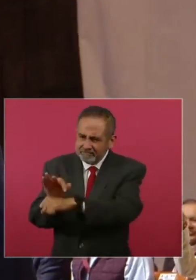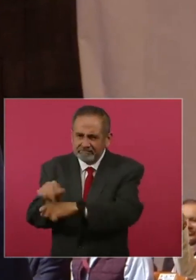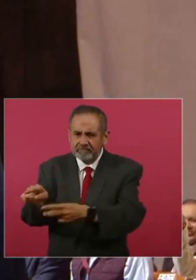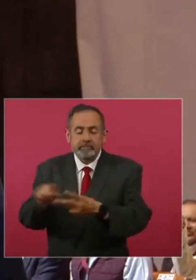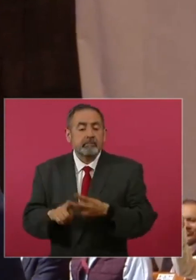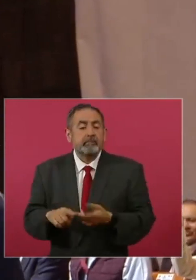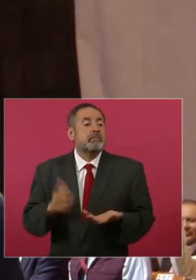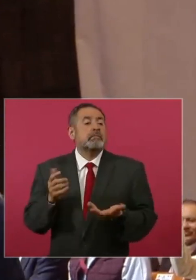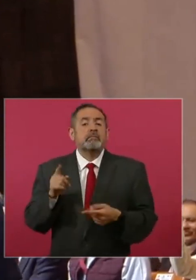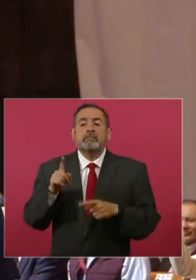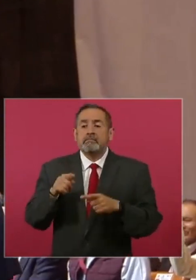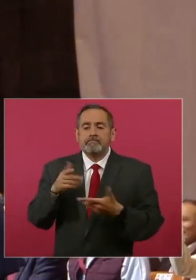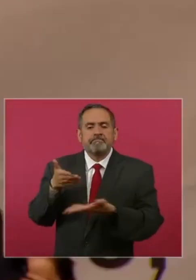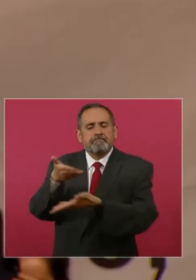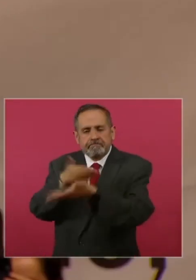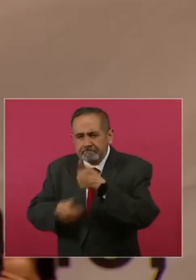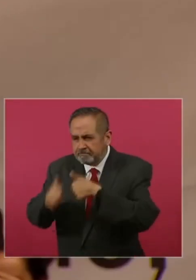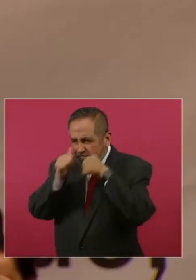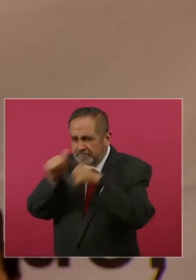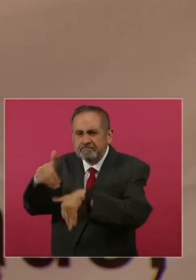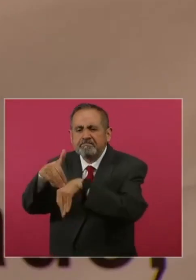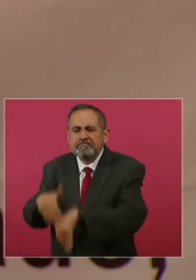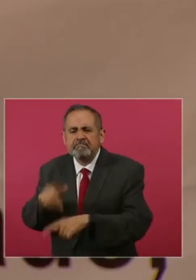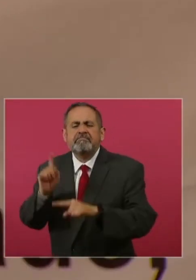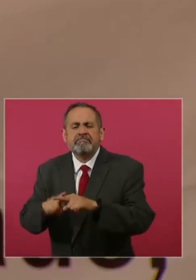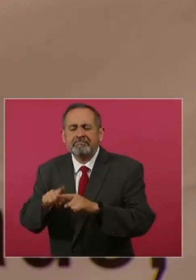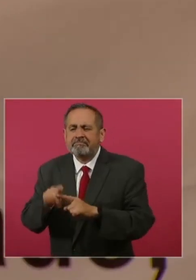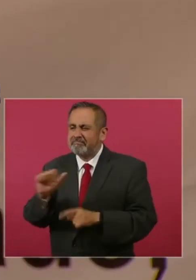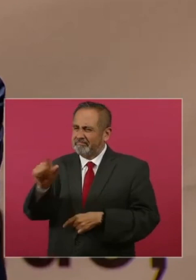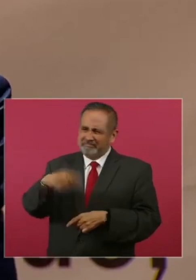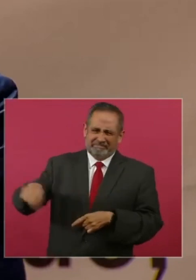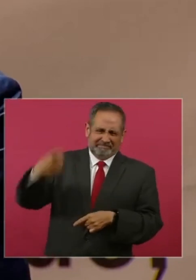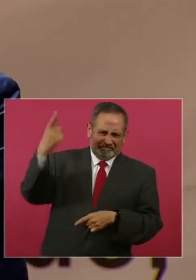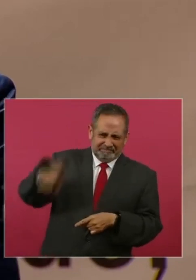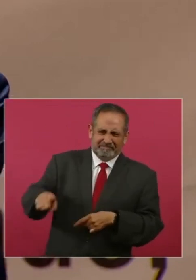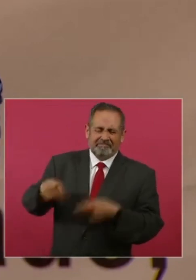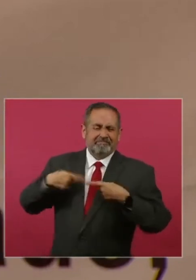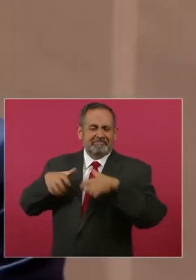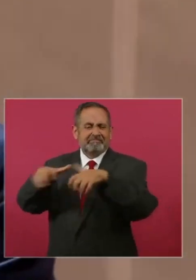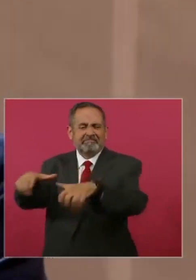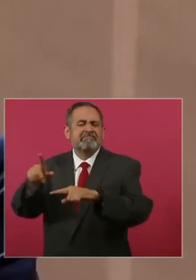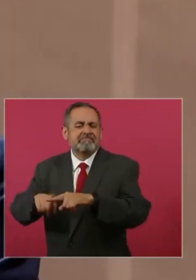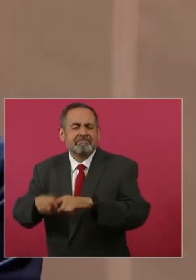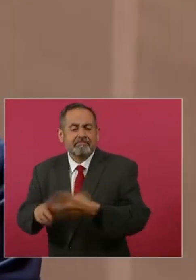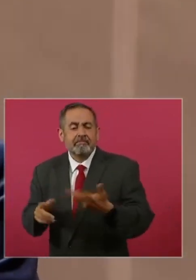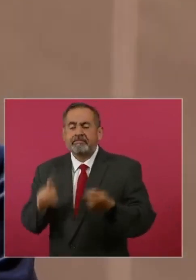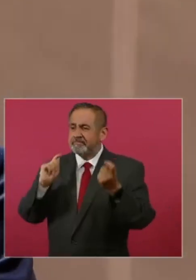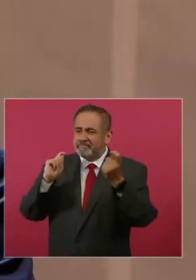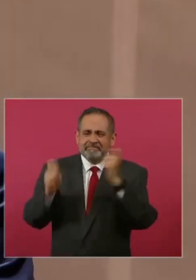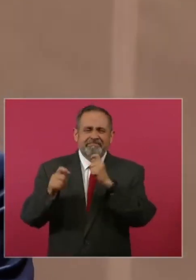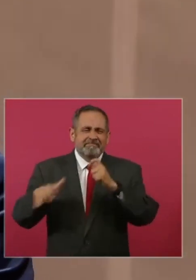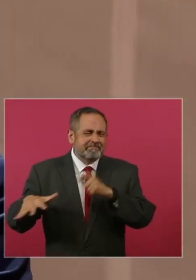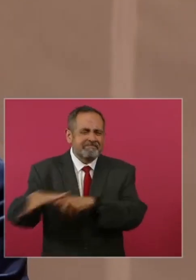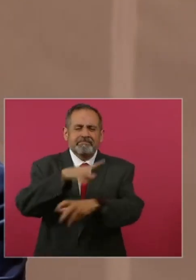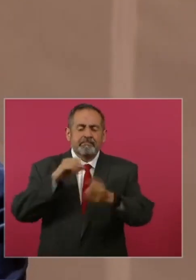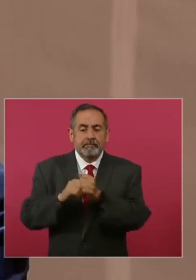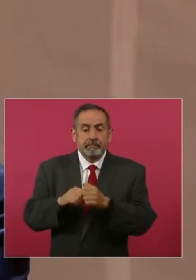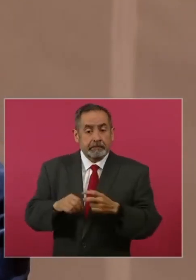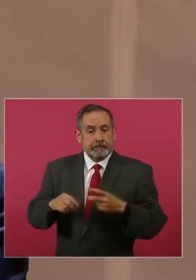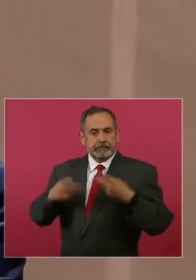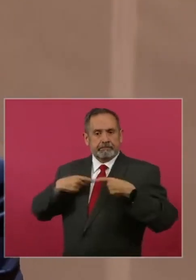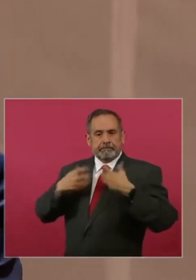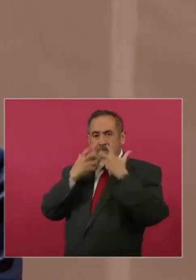¿A quién hay que servirle primero? Who should we serve first? ¿Con quién transformar? With who do we